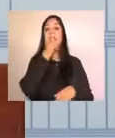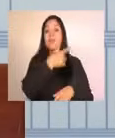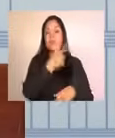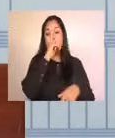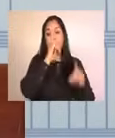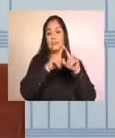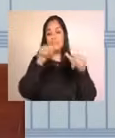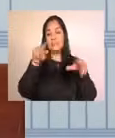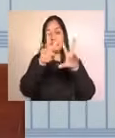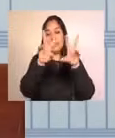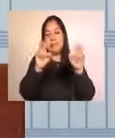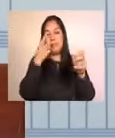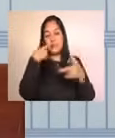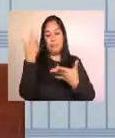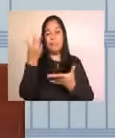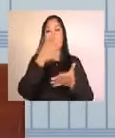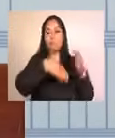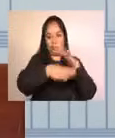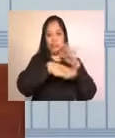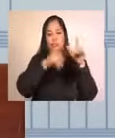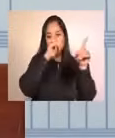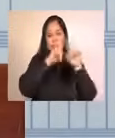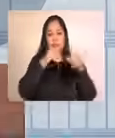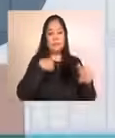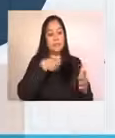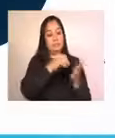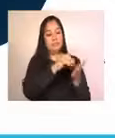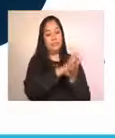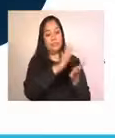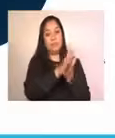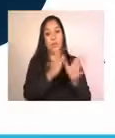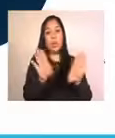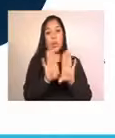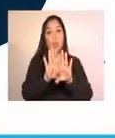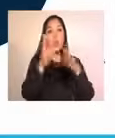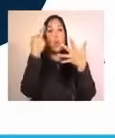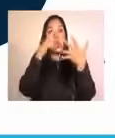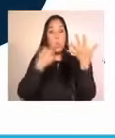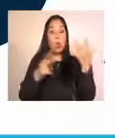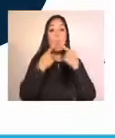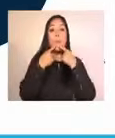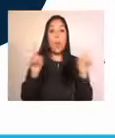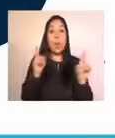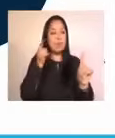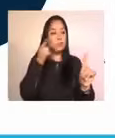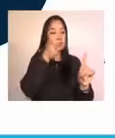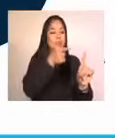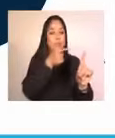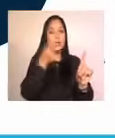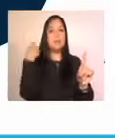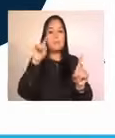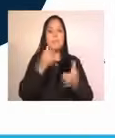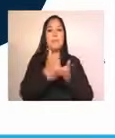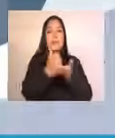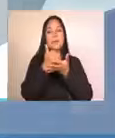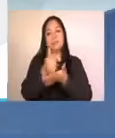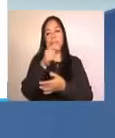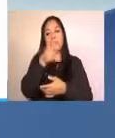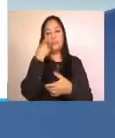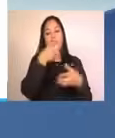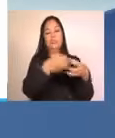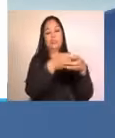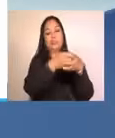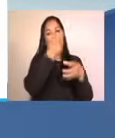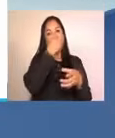casos debidamente fundamentados que acreditan cómo los recursos públicos eran destinados al beneficio de una minoría